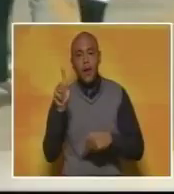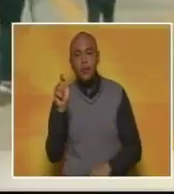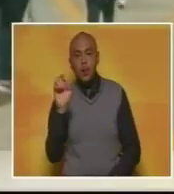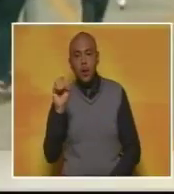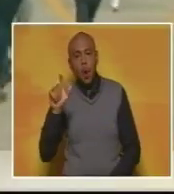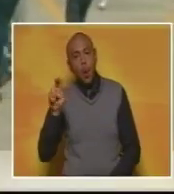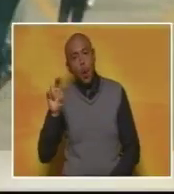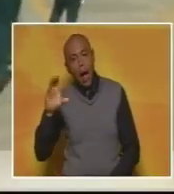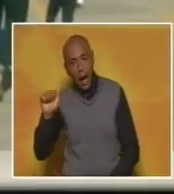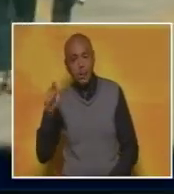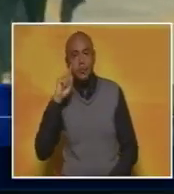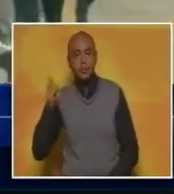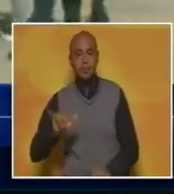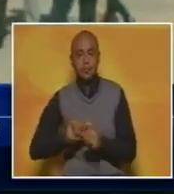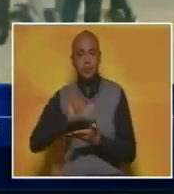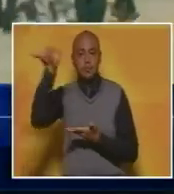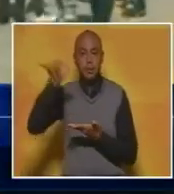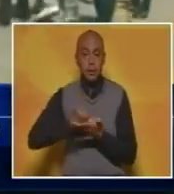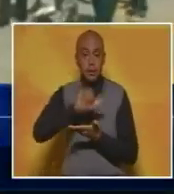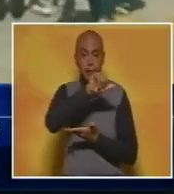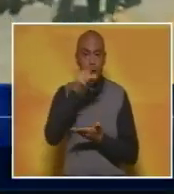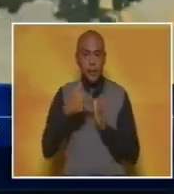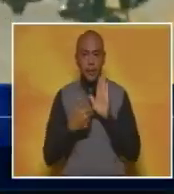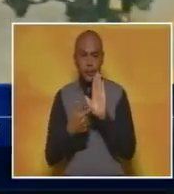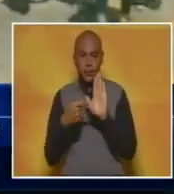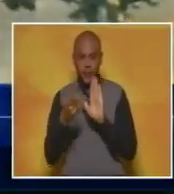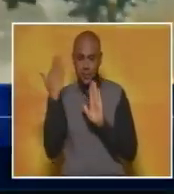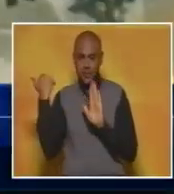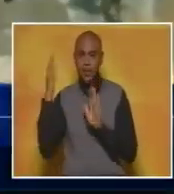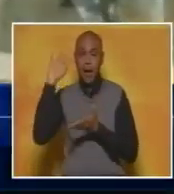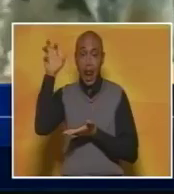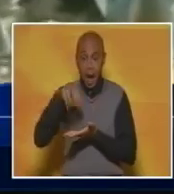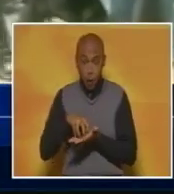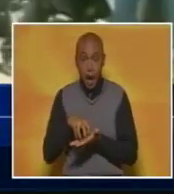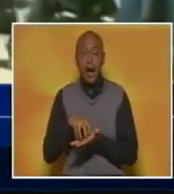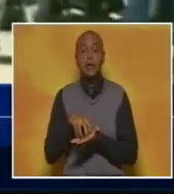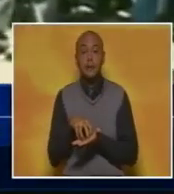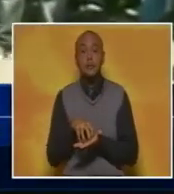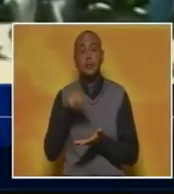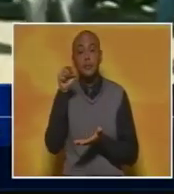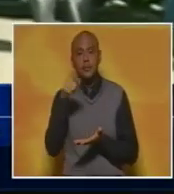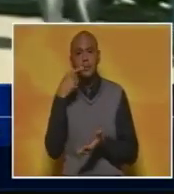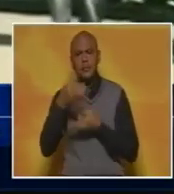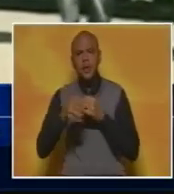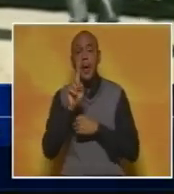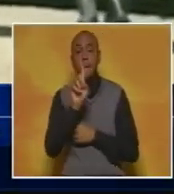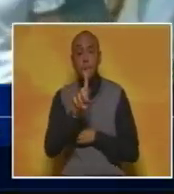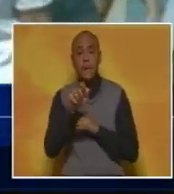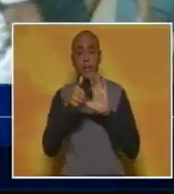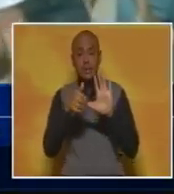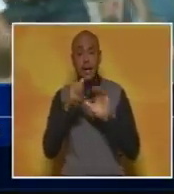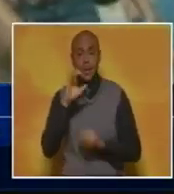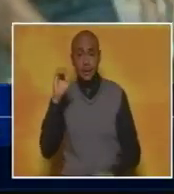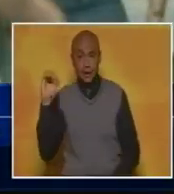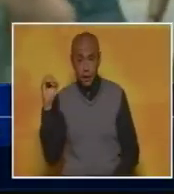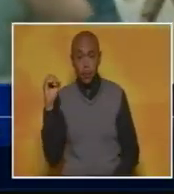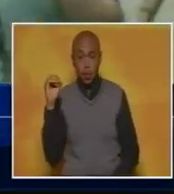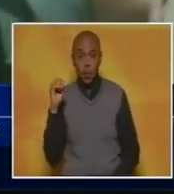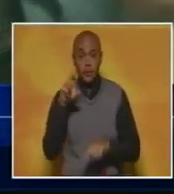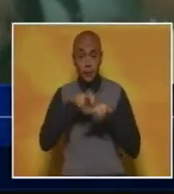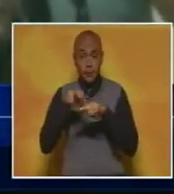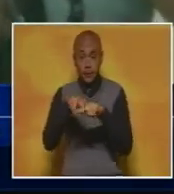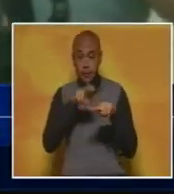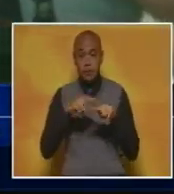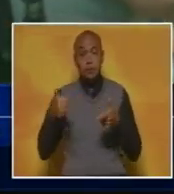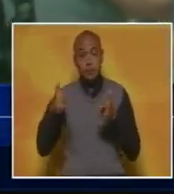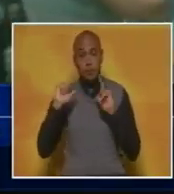Desde la Expo Aéreo Venezuela 2019 en el estado Aragua, Velázquez detalló que 1.600 asientos estarán disponibles mensualmente en esta